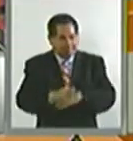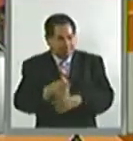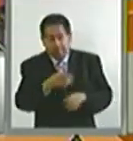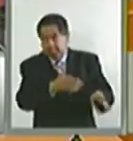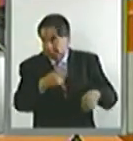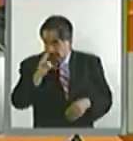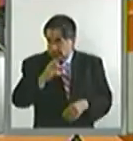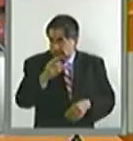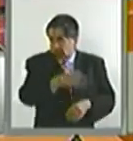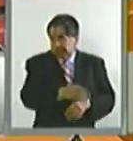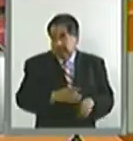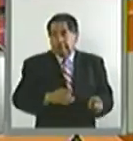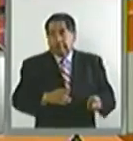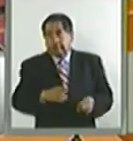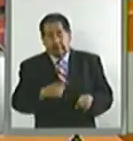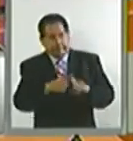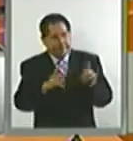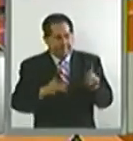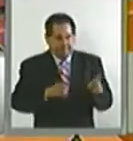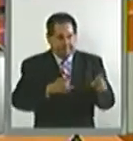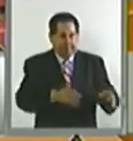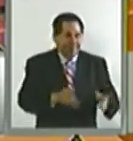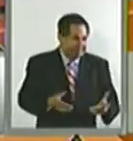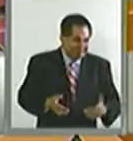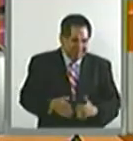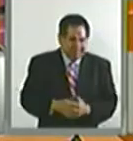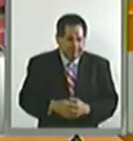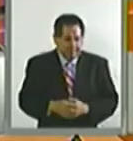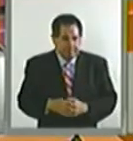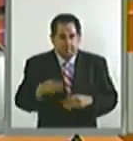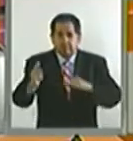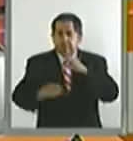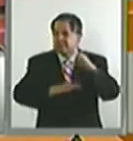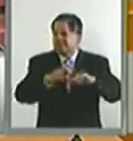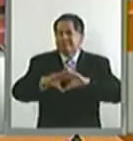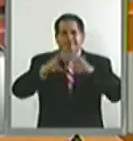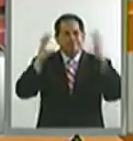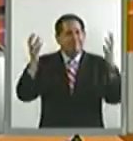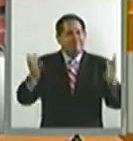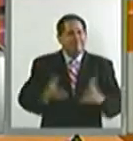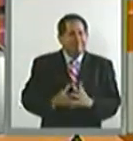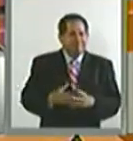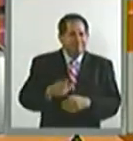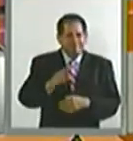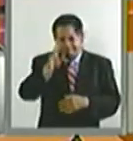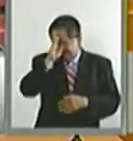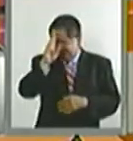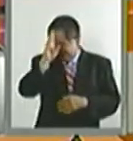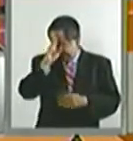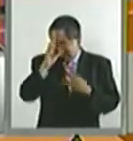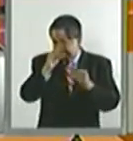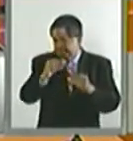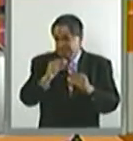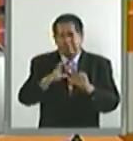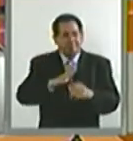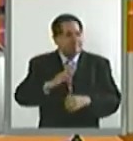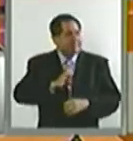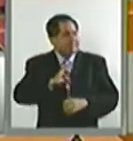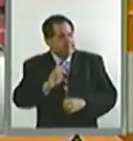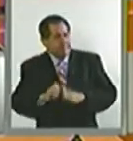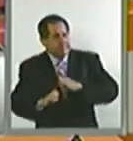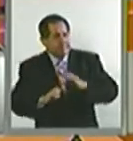que siente o piensa diferente de uno. El mundo está particularmente crispado en esta época